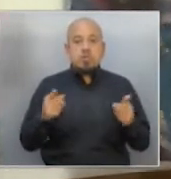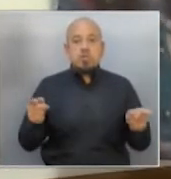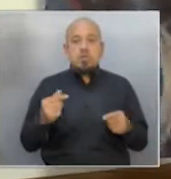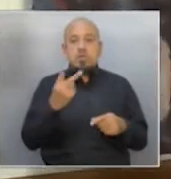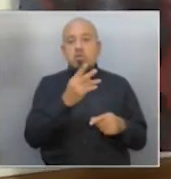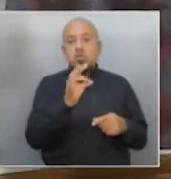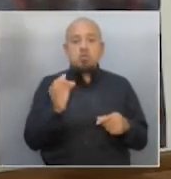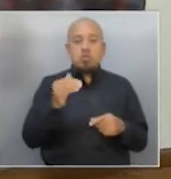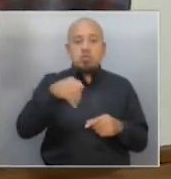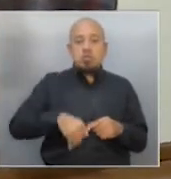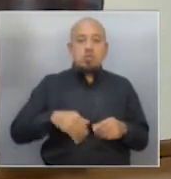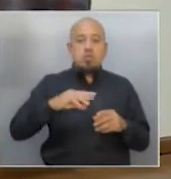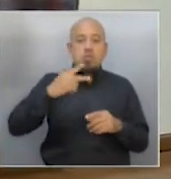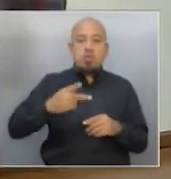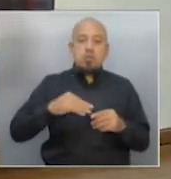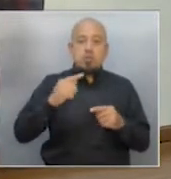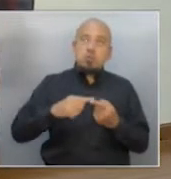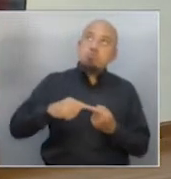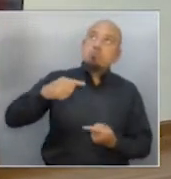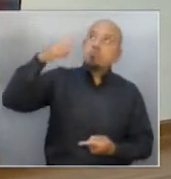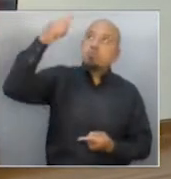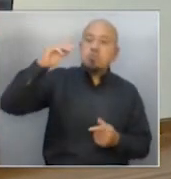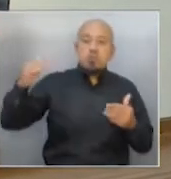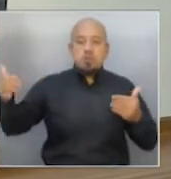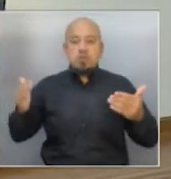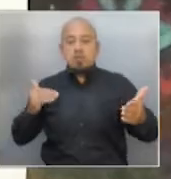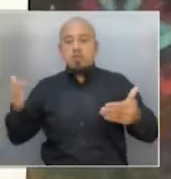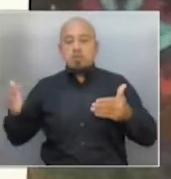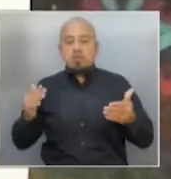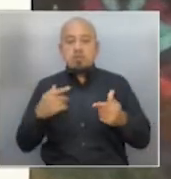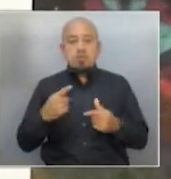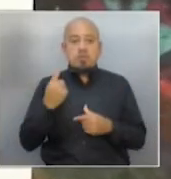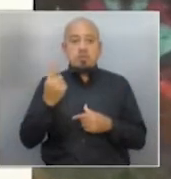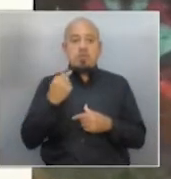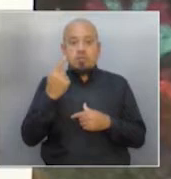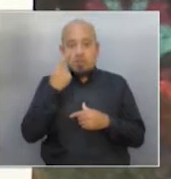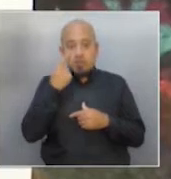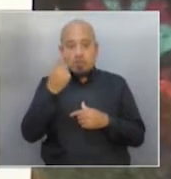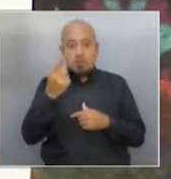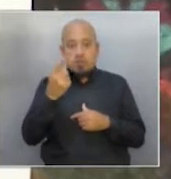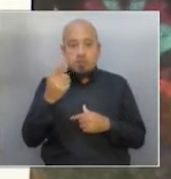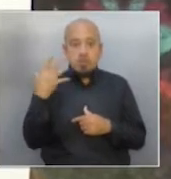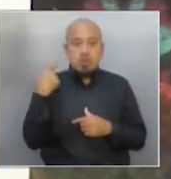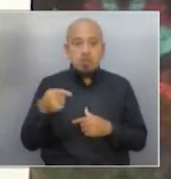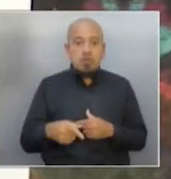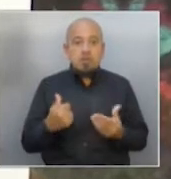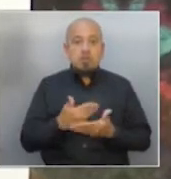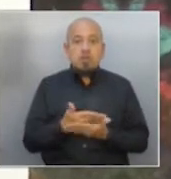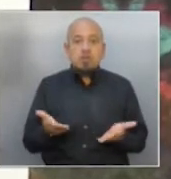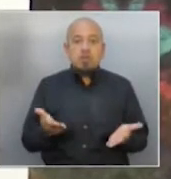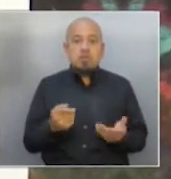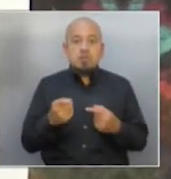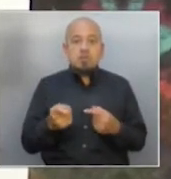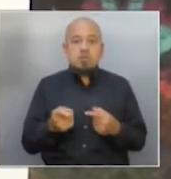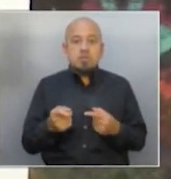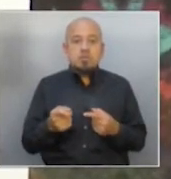metros cuadrados y estos techos de 6 metros de alto, que primero me asustaron mucho cuando la directora me ofreció este lugar, pero luego